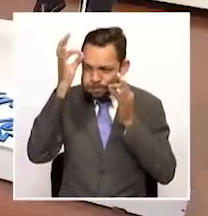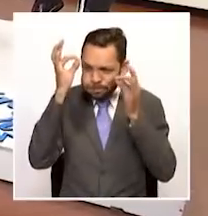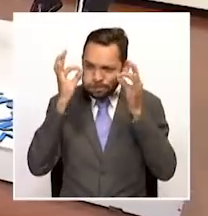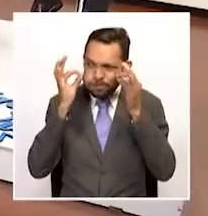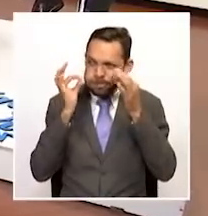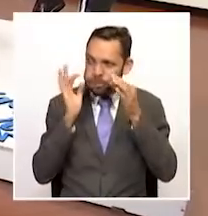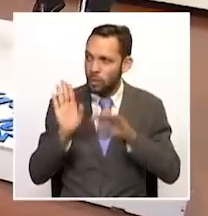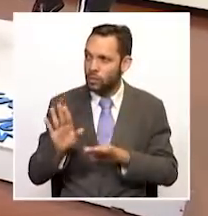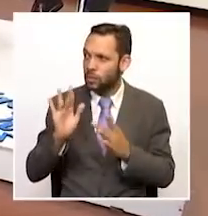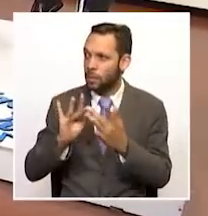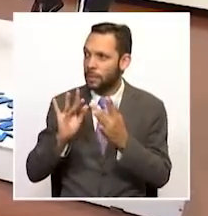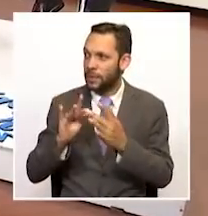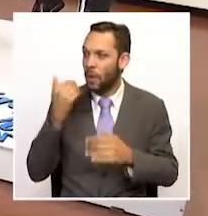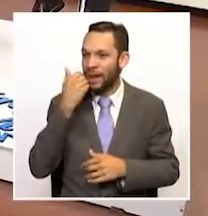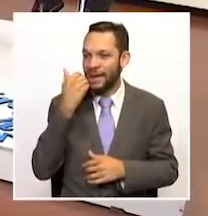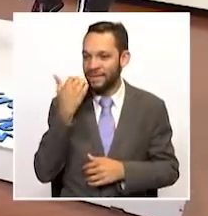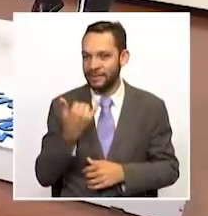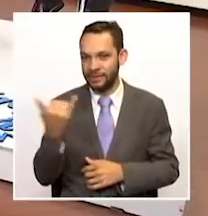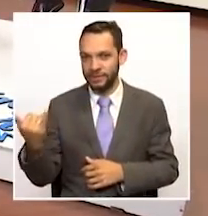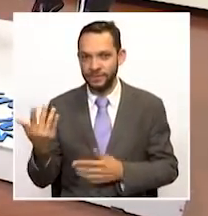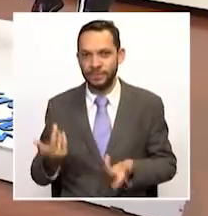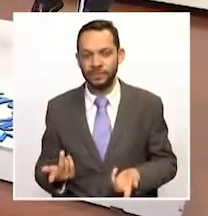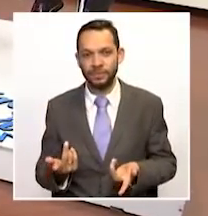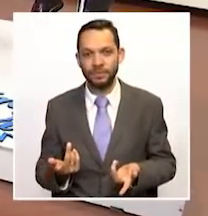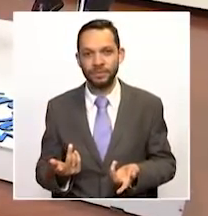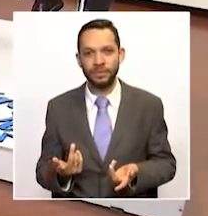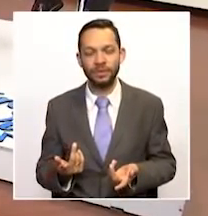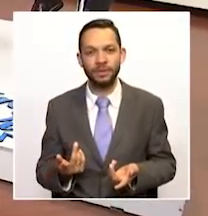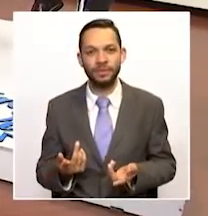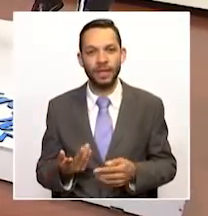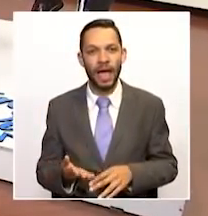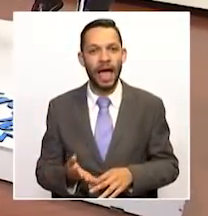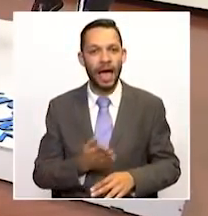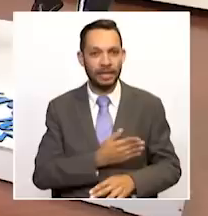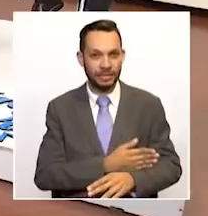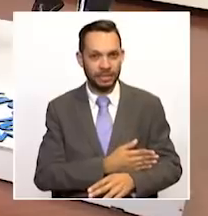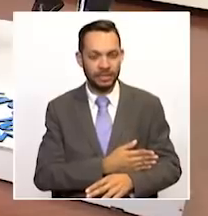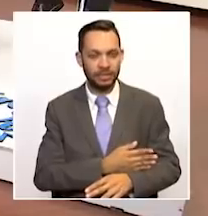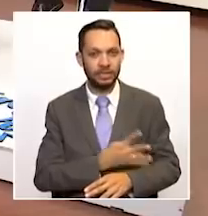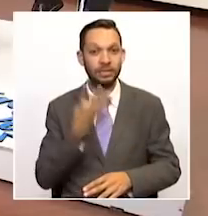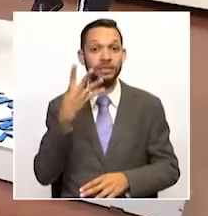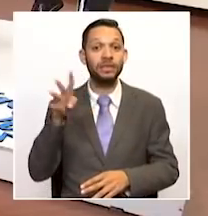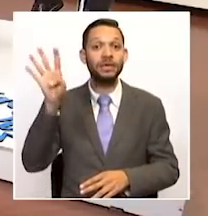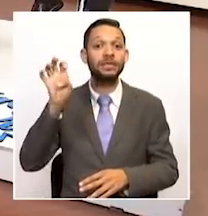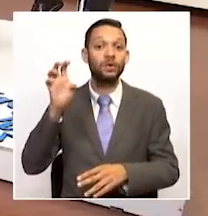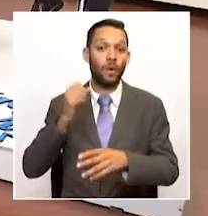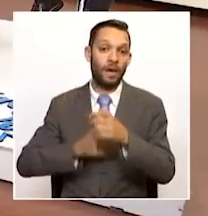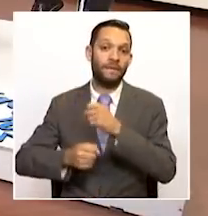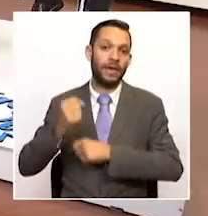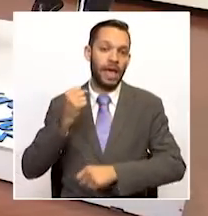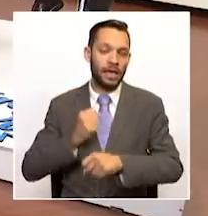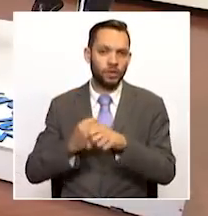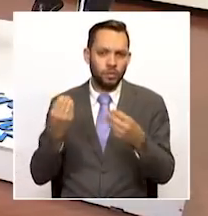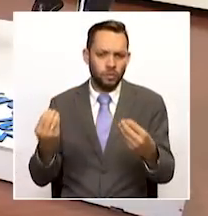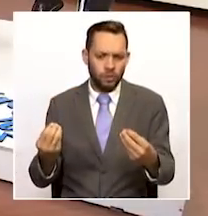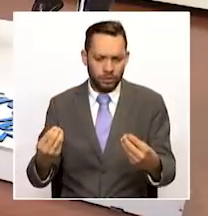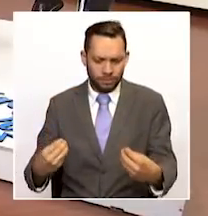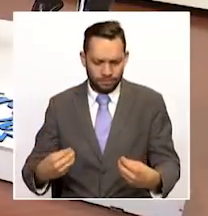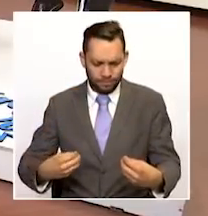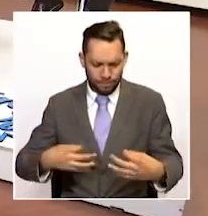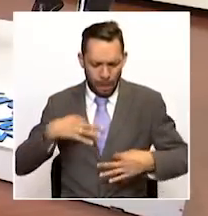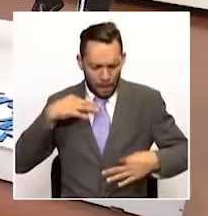cuando yo estaba tenía 19 años a mí me dio un brote en todo el cuerpo